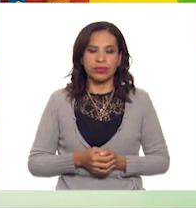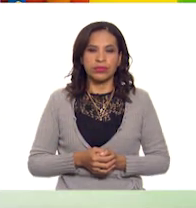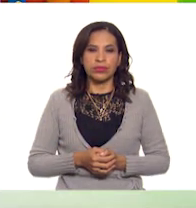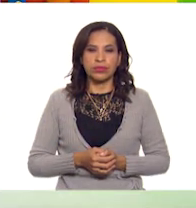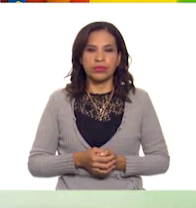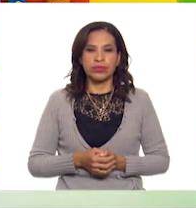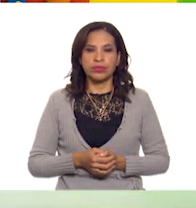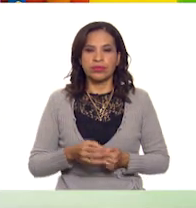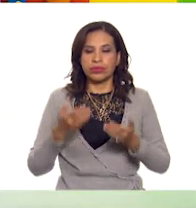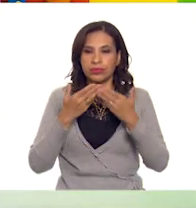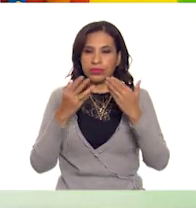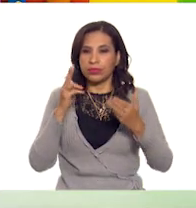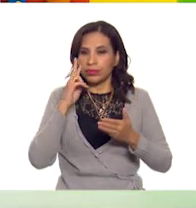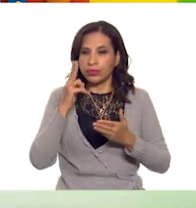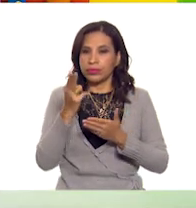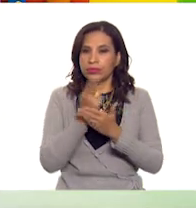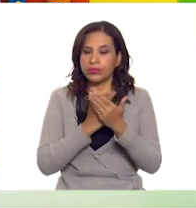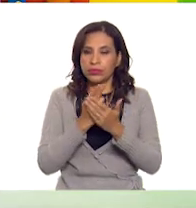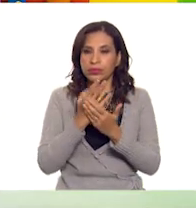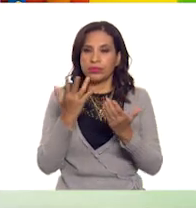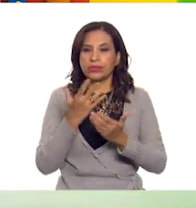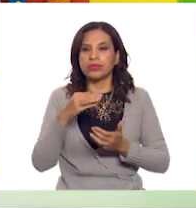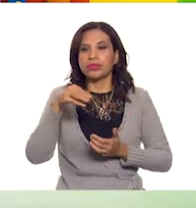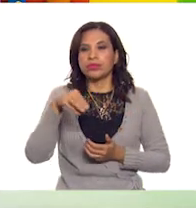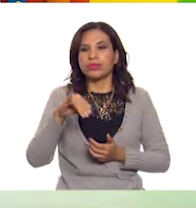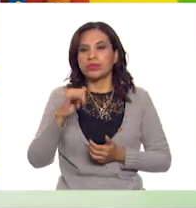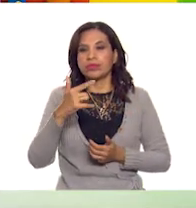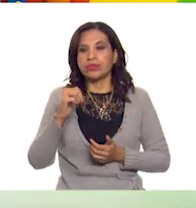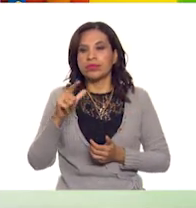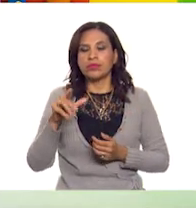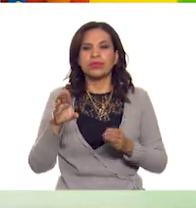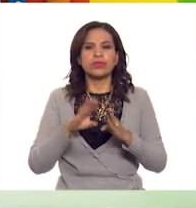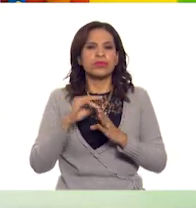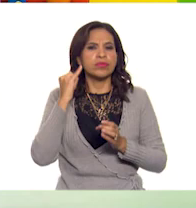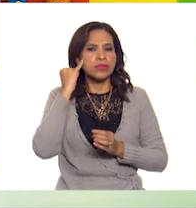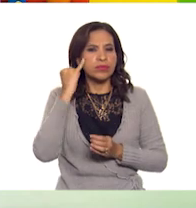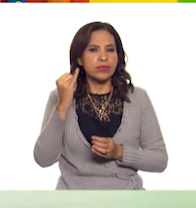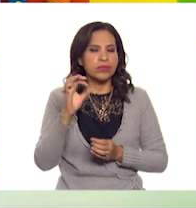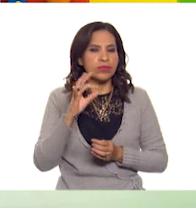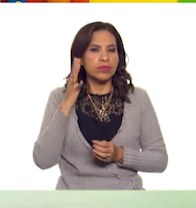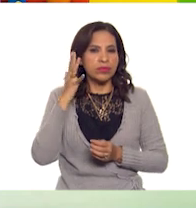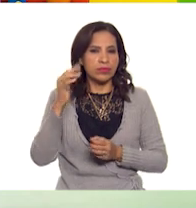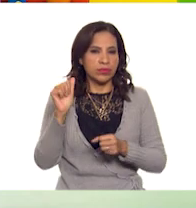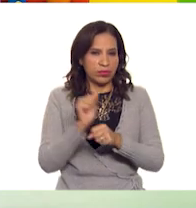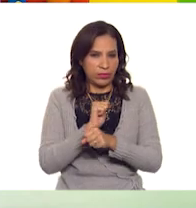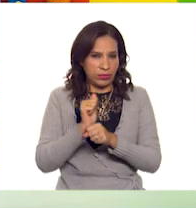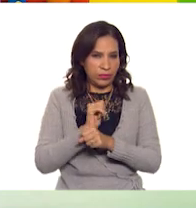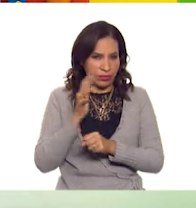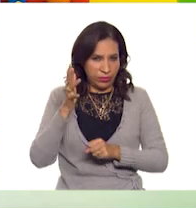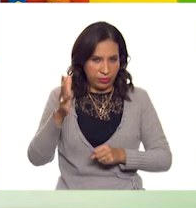¿Listo? Y mira, este es un dibujo que hizo Miguel acerca de cómo se imagina que serán los autos en un